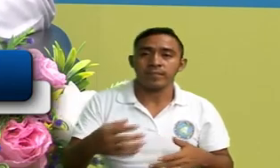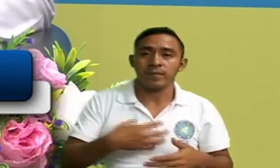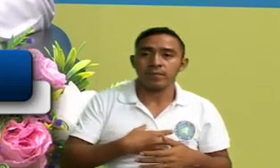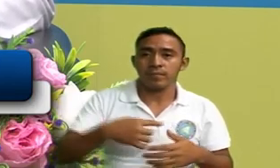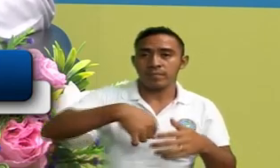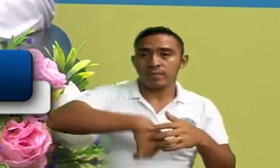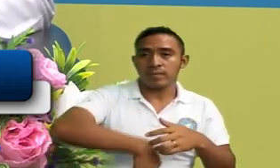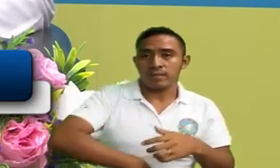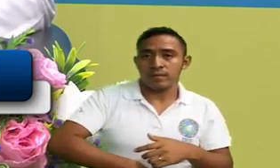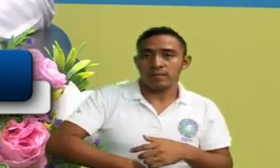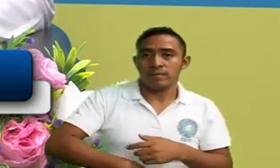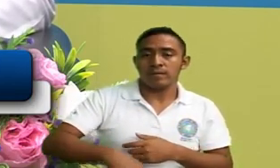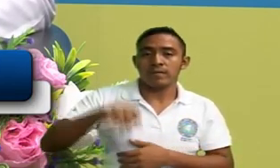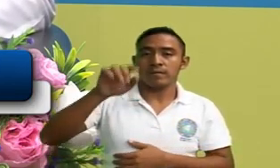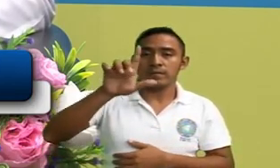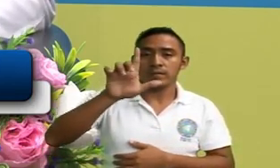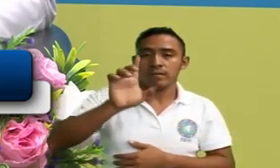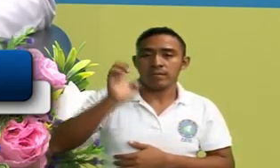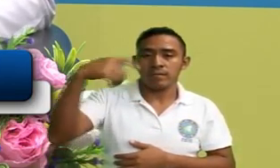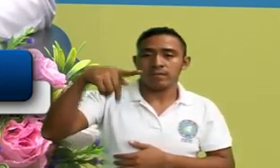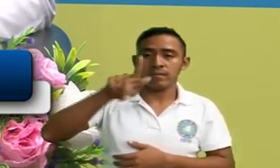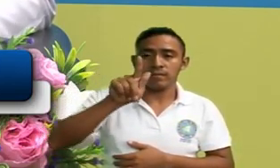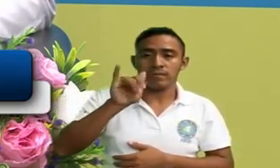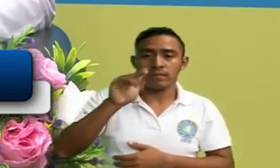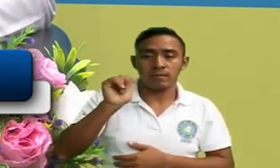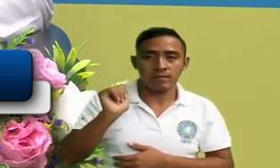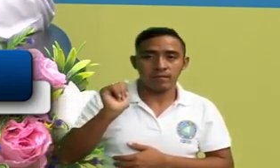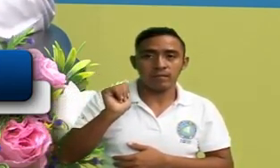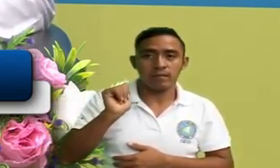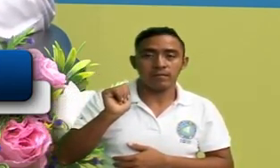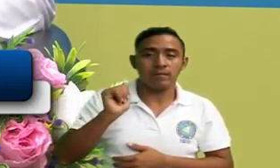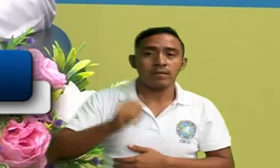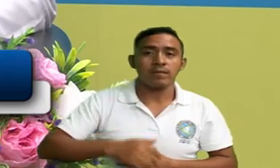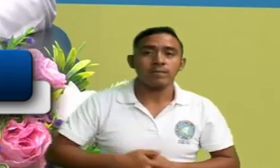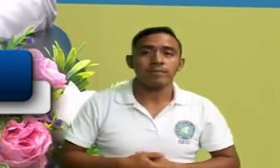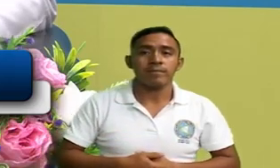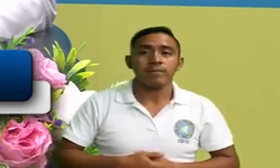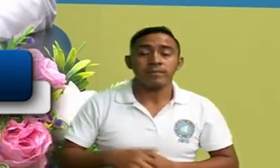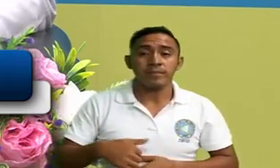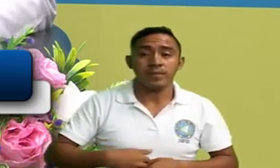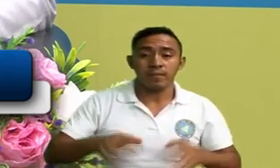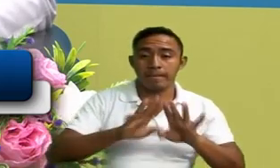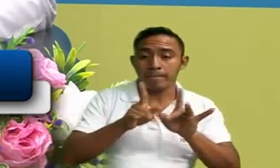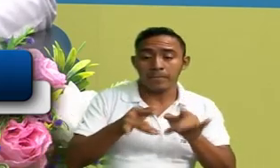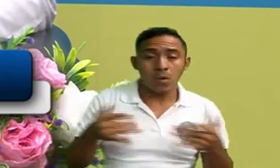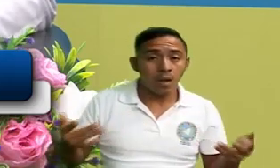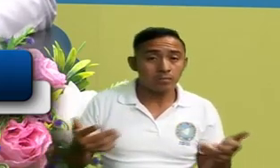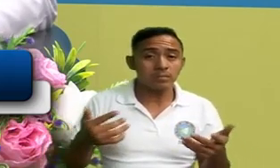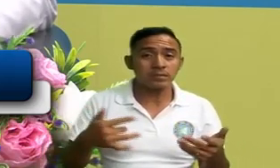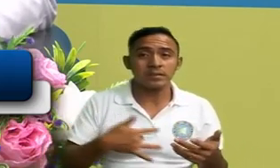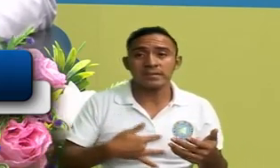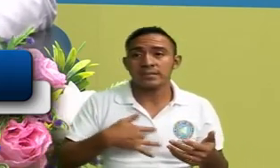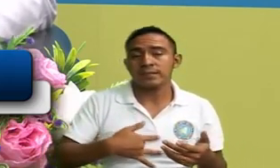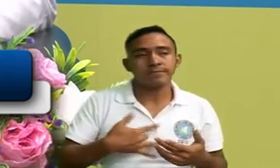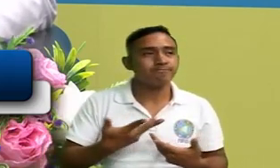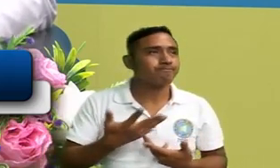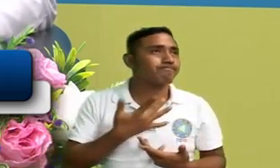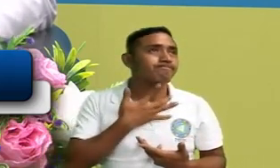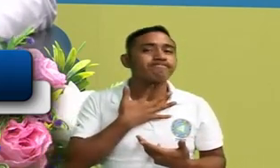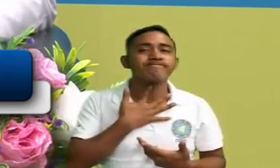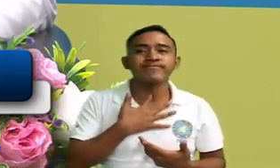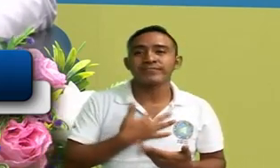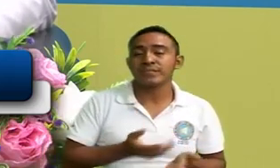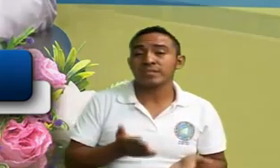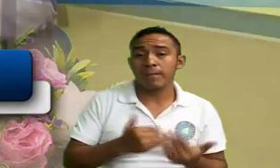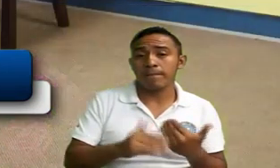estómago que se llama la leptina. Eso hace que la paciente tenga exceso de